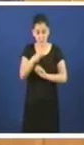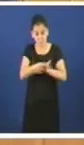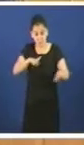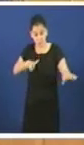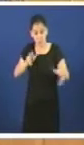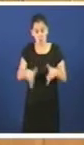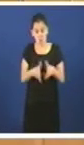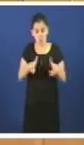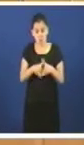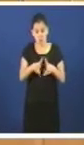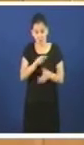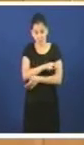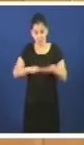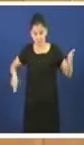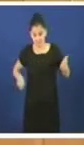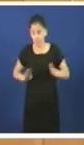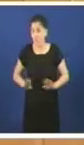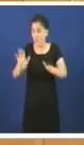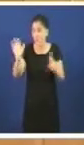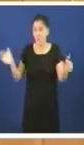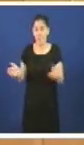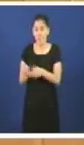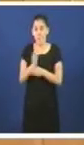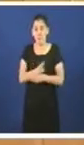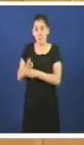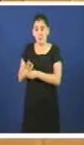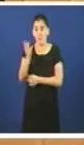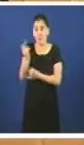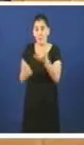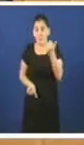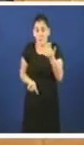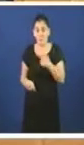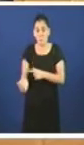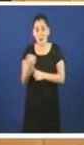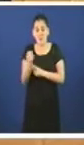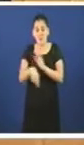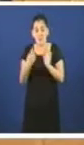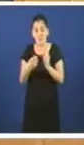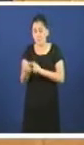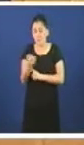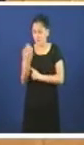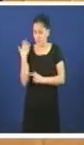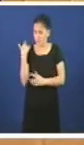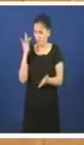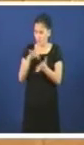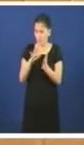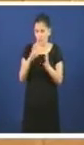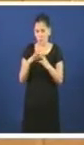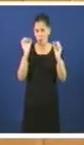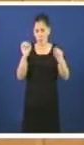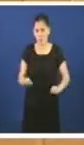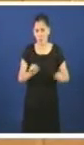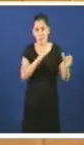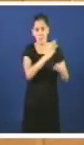tenemos un gobierno del partido popular que fai caso omiso bloque pacto pp eco